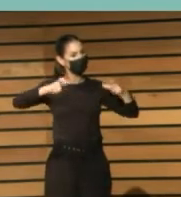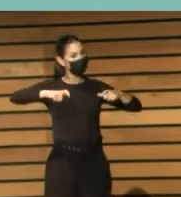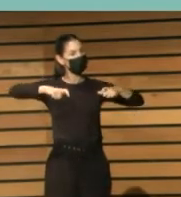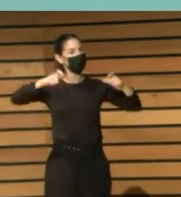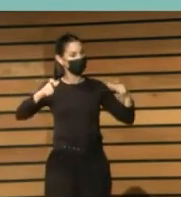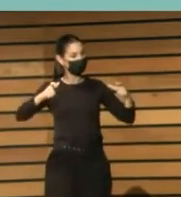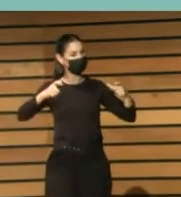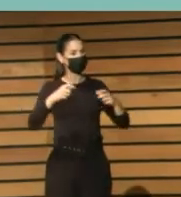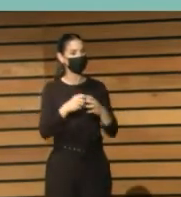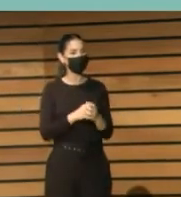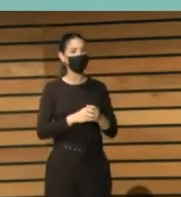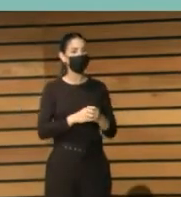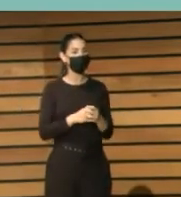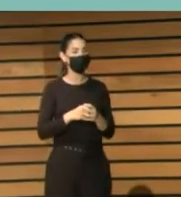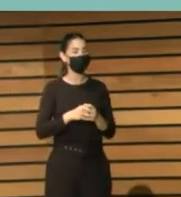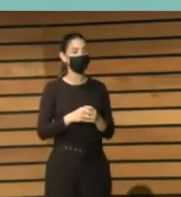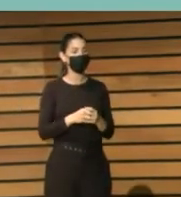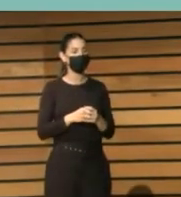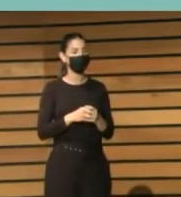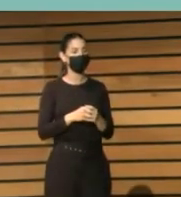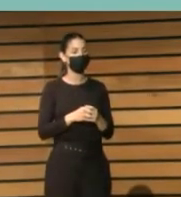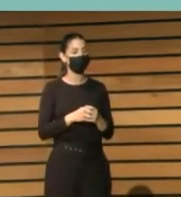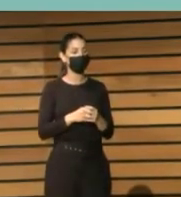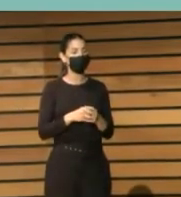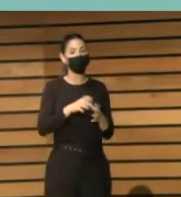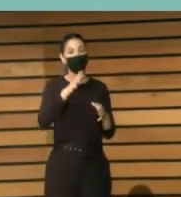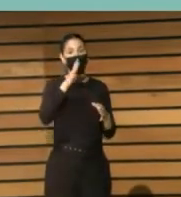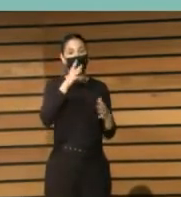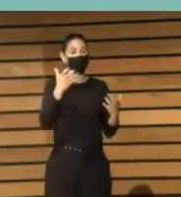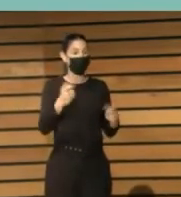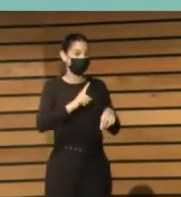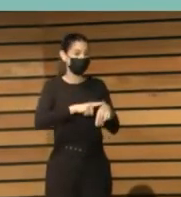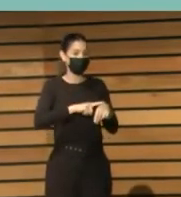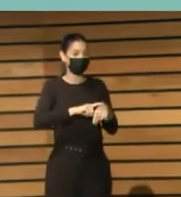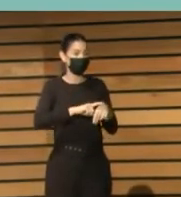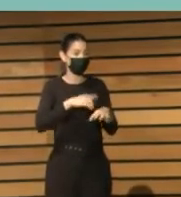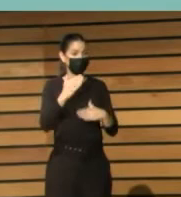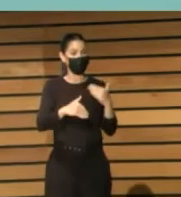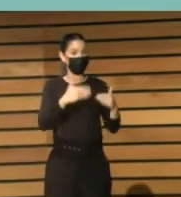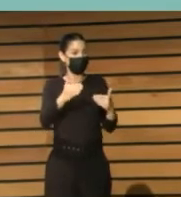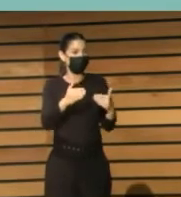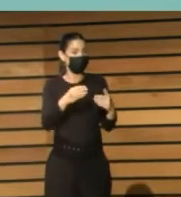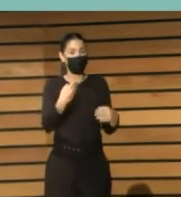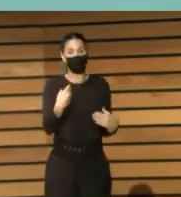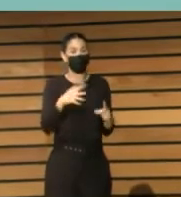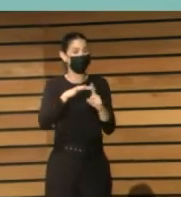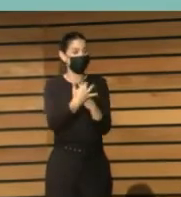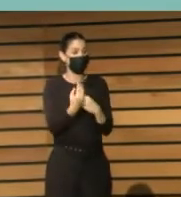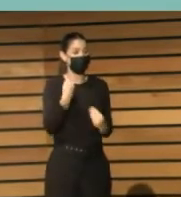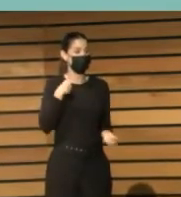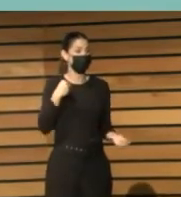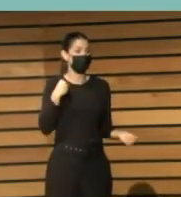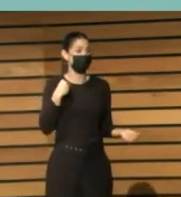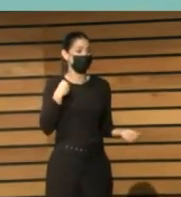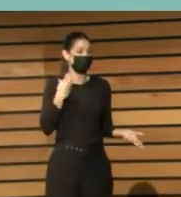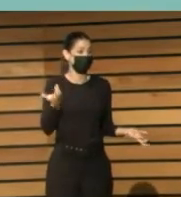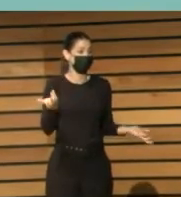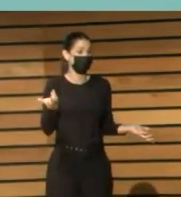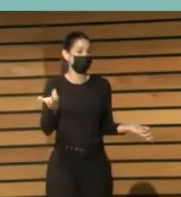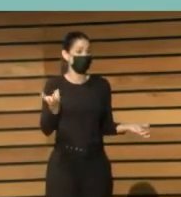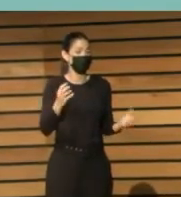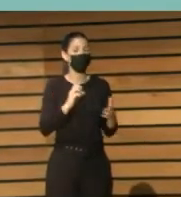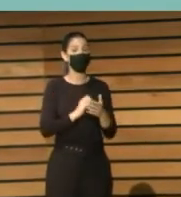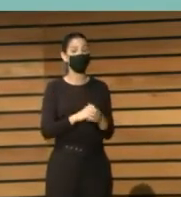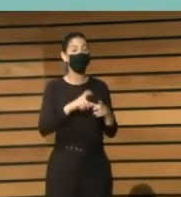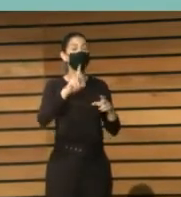dicen, y vamos, nos está pasando el tiempo y no cambiamos. Y después pensar también que la